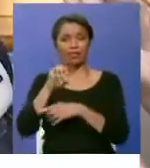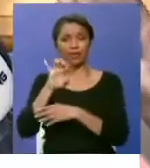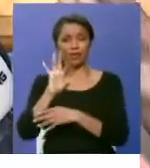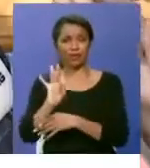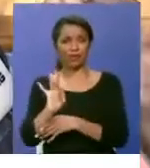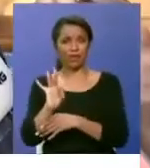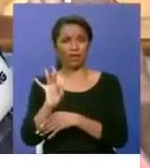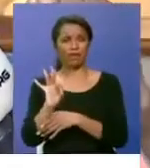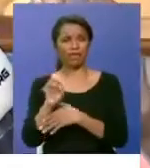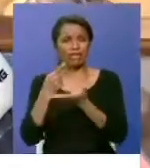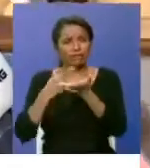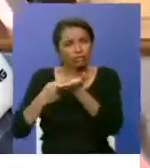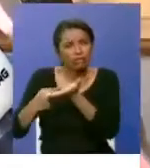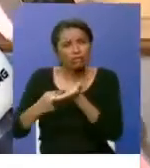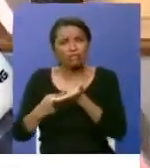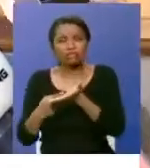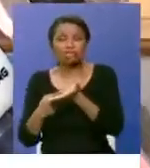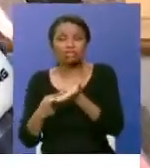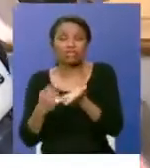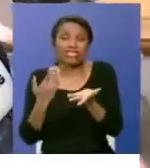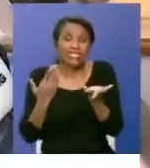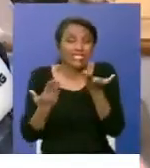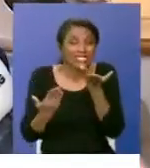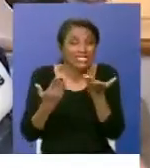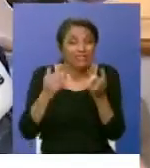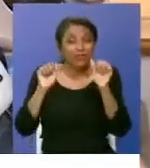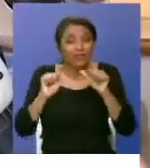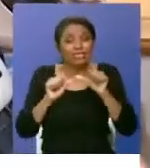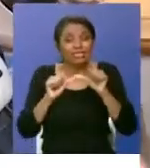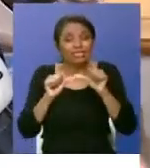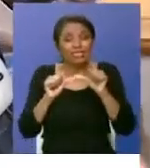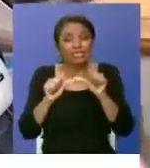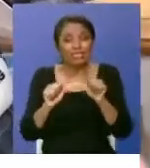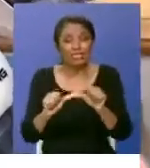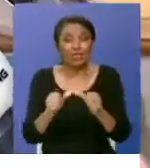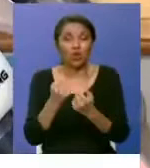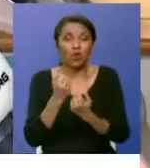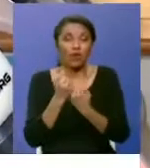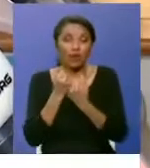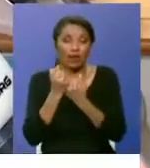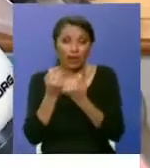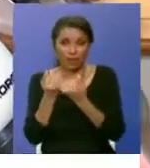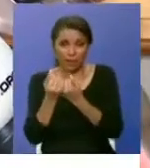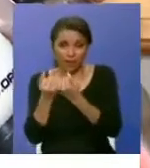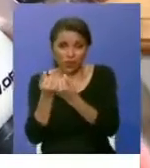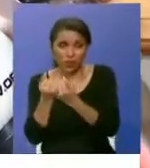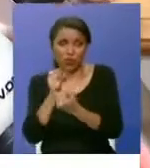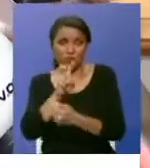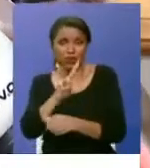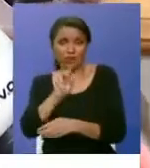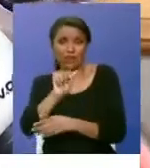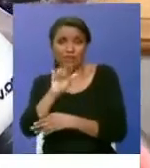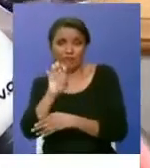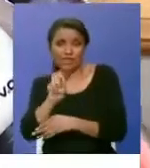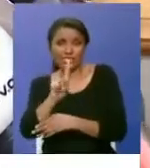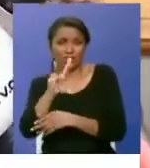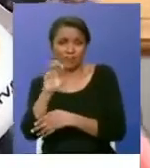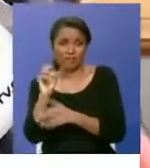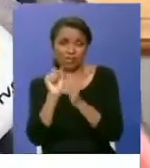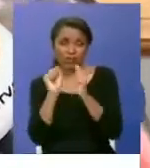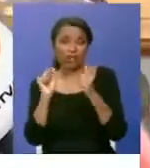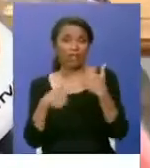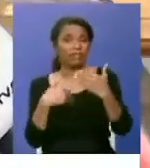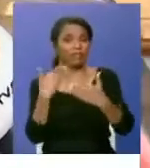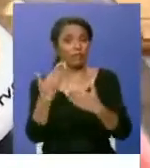asesores, está haciendo hasta todo lo posible para poder de que esta medida pueda ser extendida. Esto es algo que el señor presidente va a anunciar